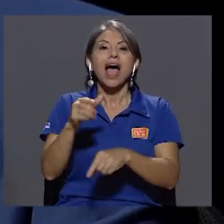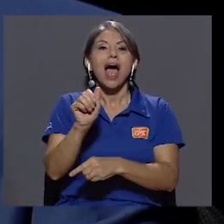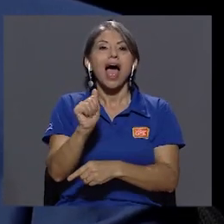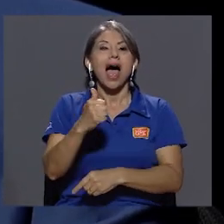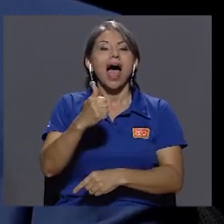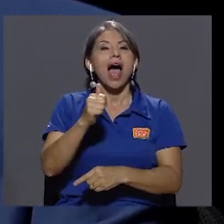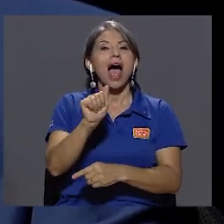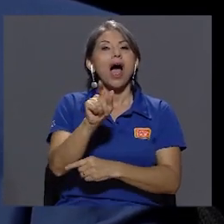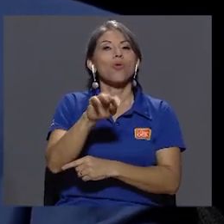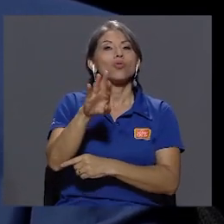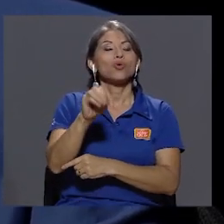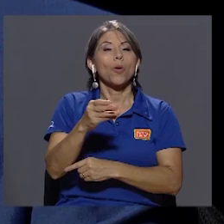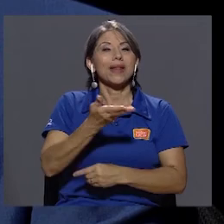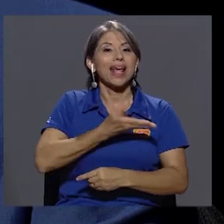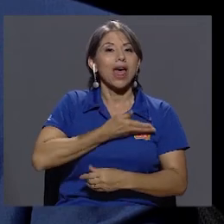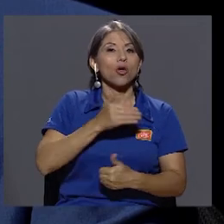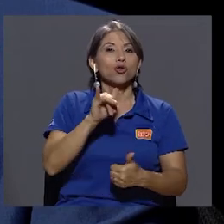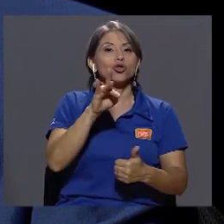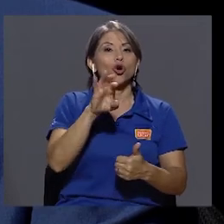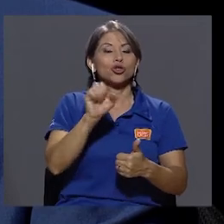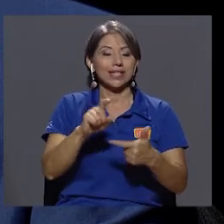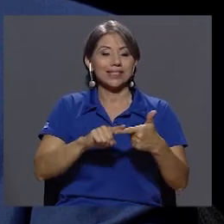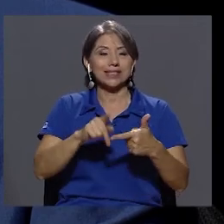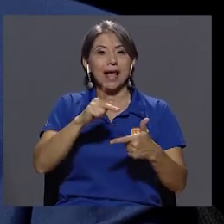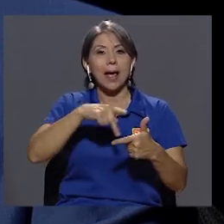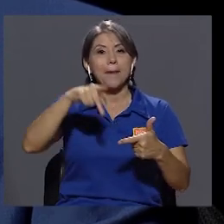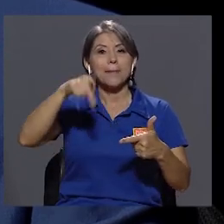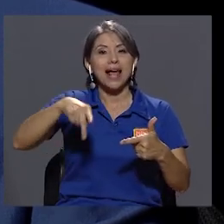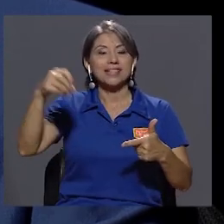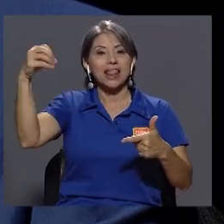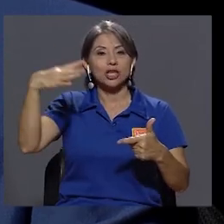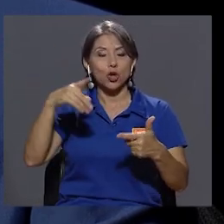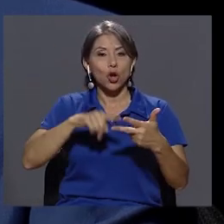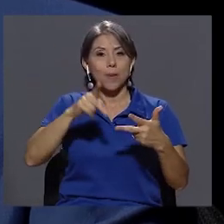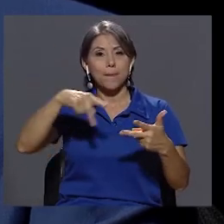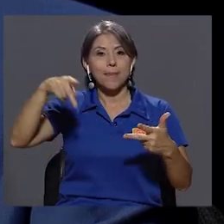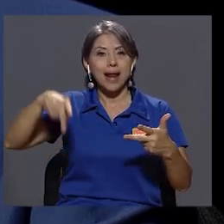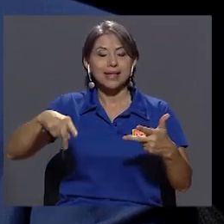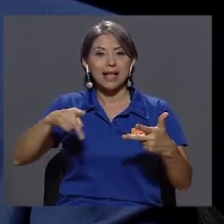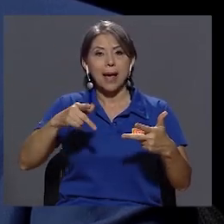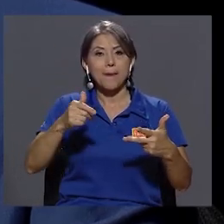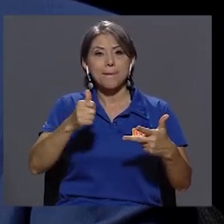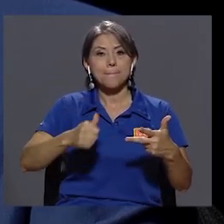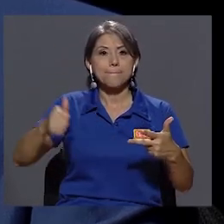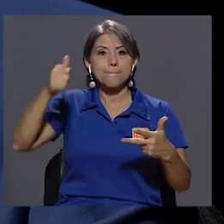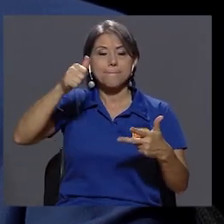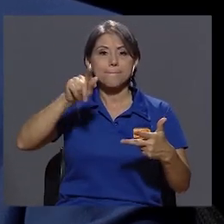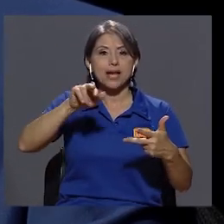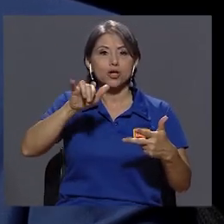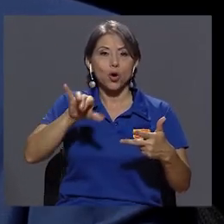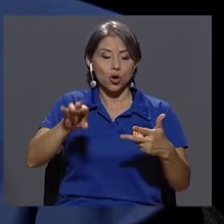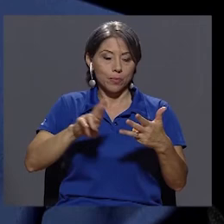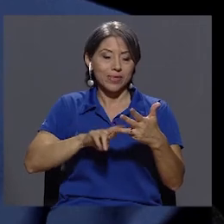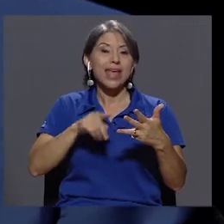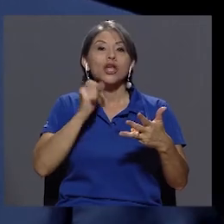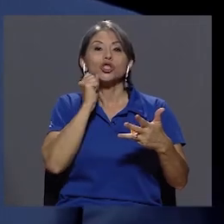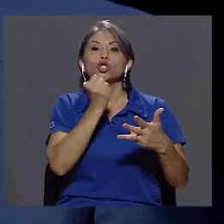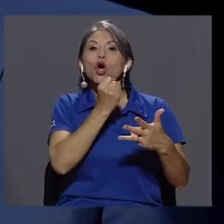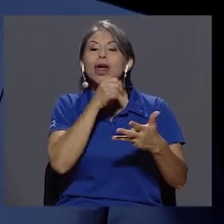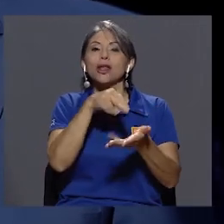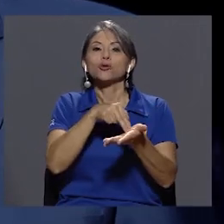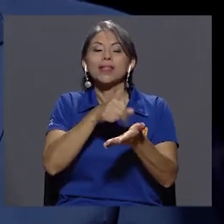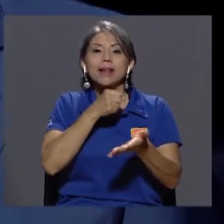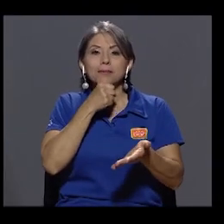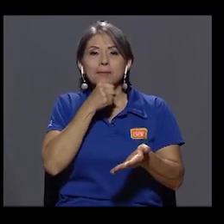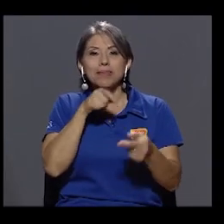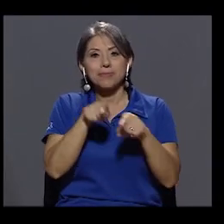en otro mercado de plaza del sol y auto mercado plaza mayor y también en la ciudad el hospital nacional de electiva ahí lo pueden